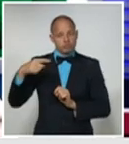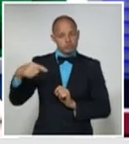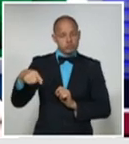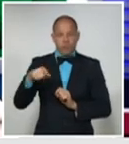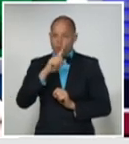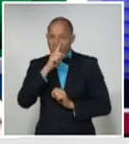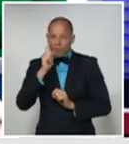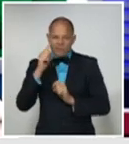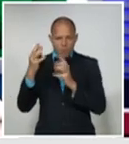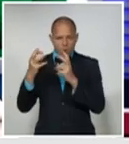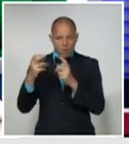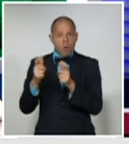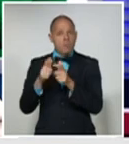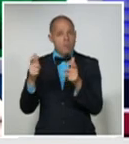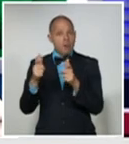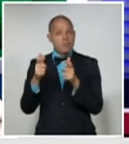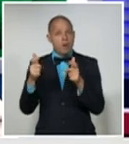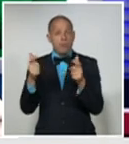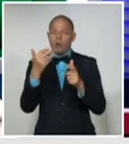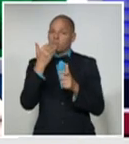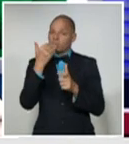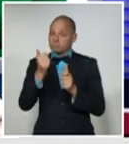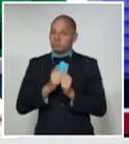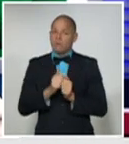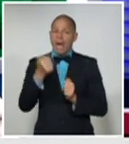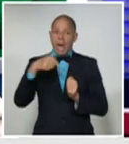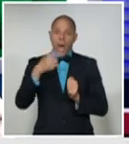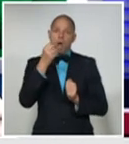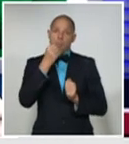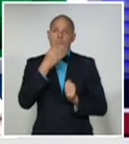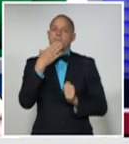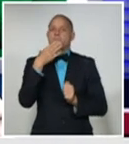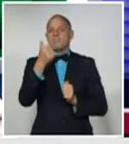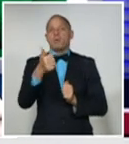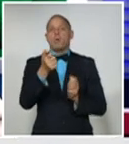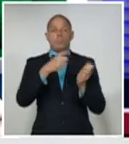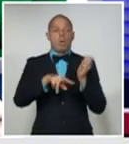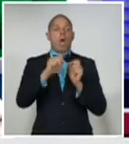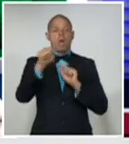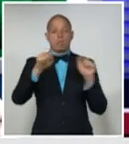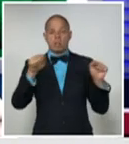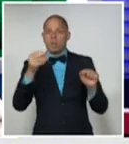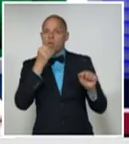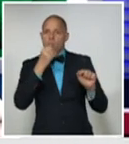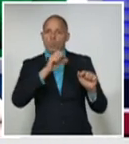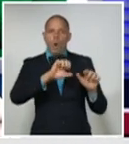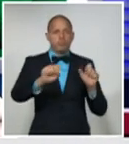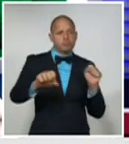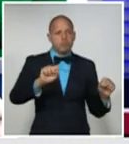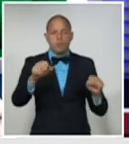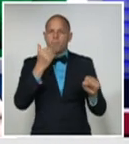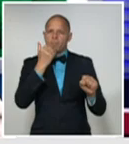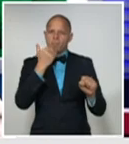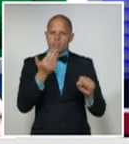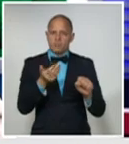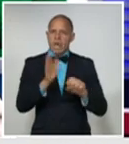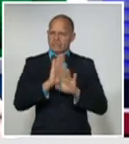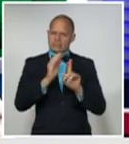permite este comportamiento. Y como también sabe nuestra población, porque lo hemos ido